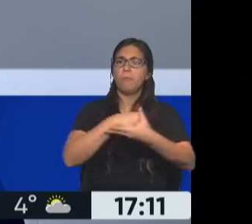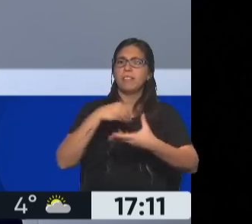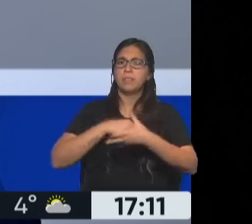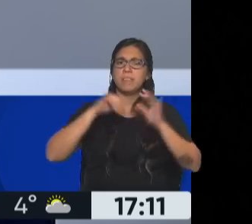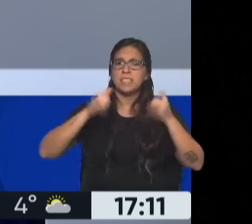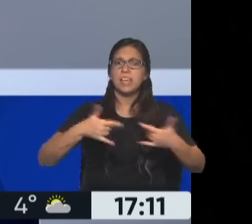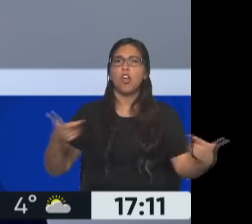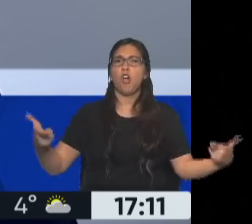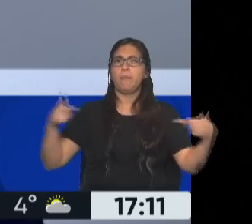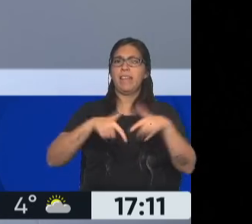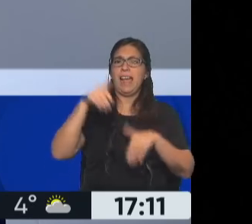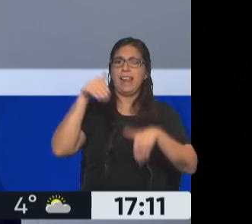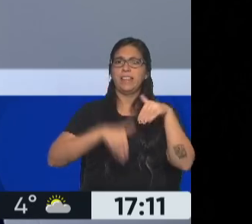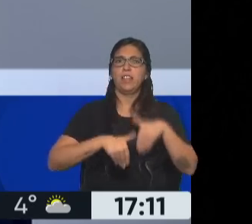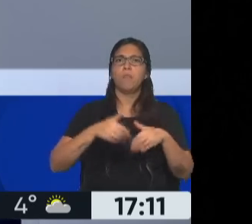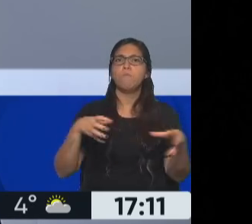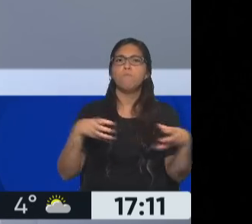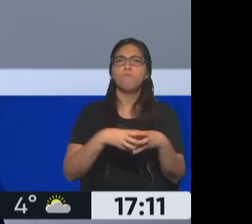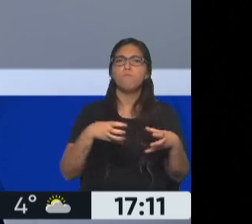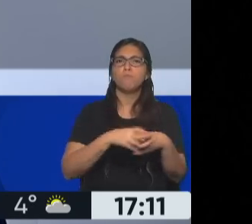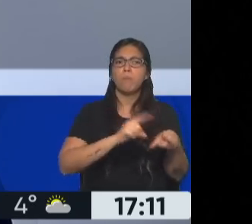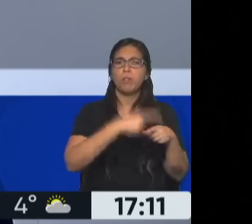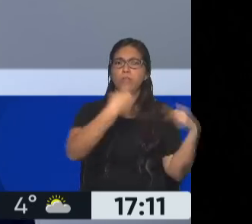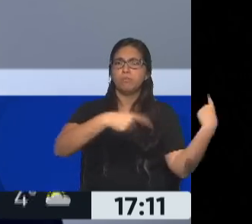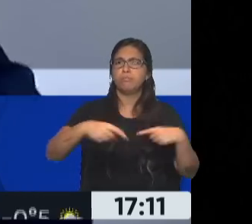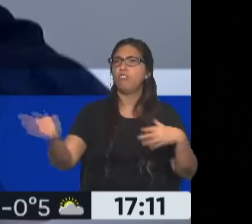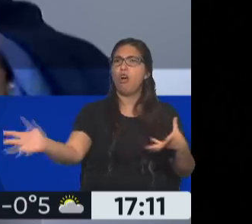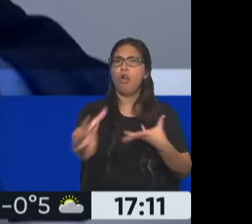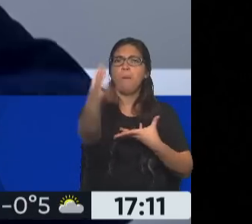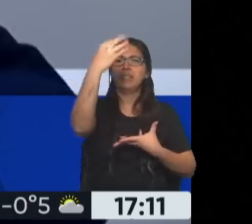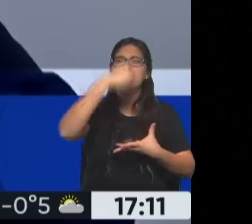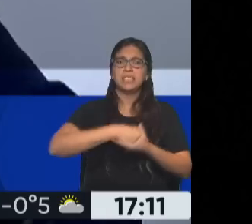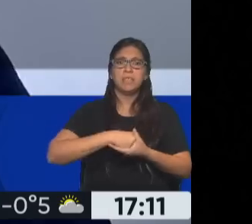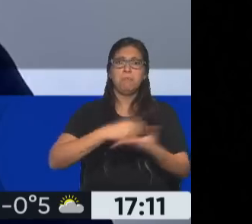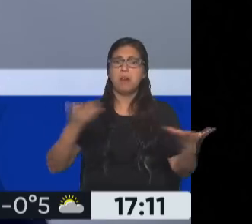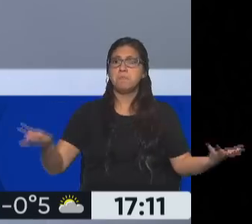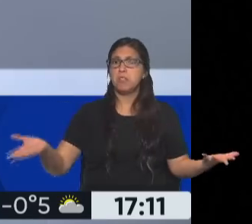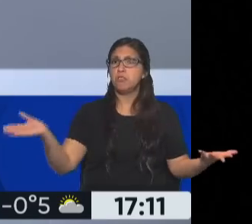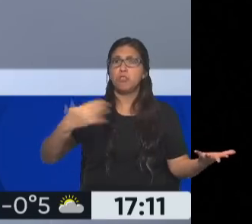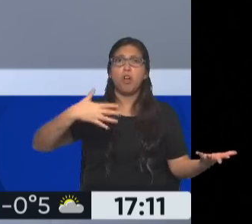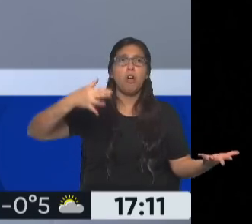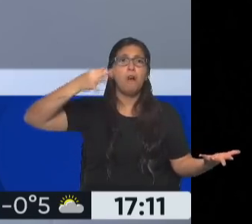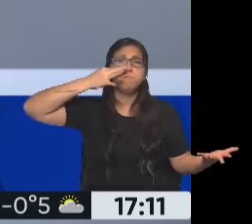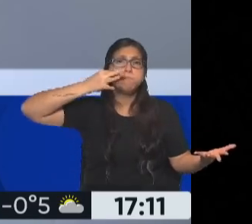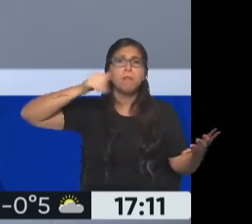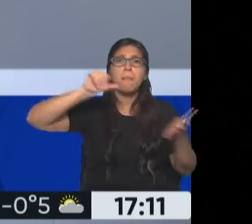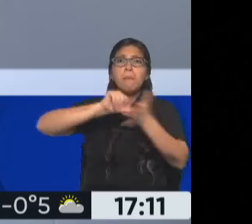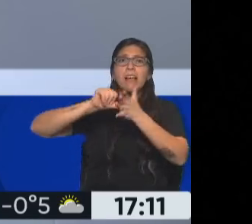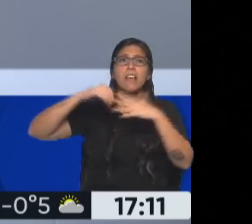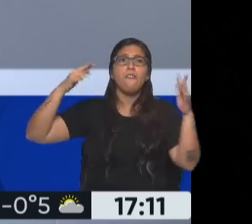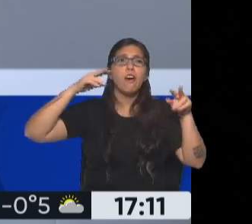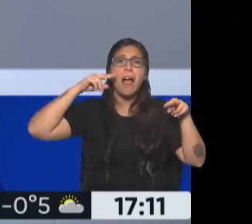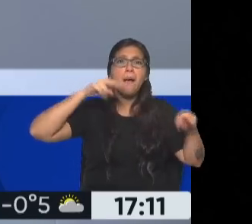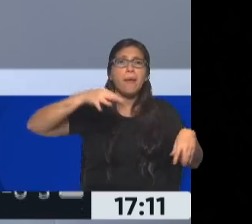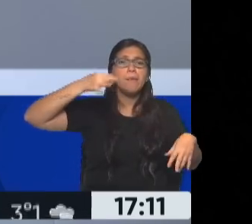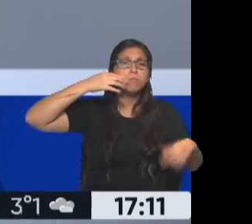um comitê eleitoral suprapartidário que participe todo mundo e deixar que entre, sabe, olheiros do mundo inteiro para